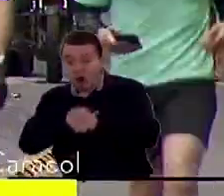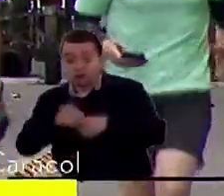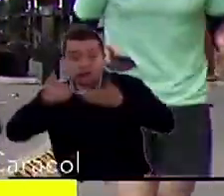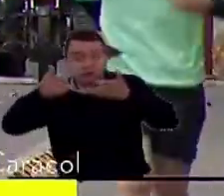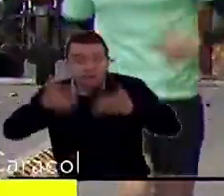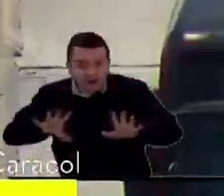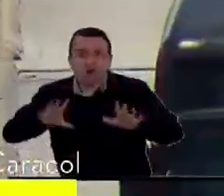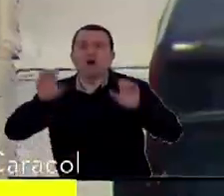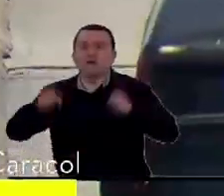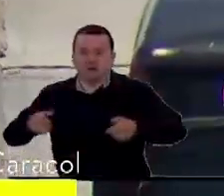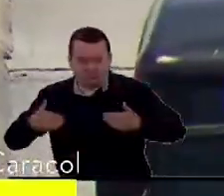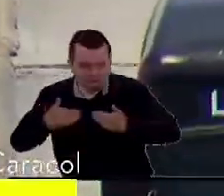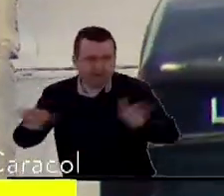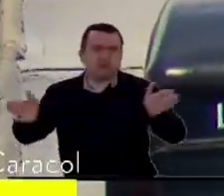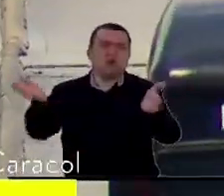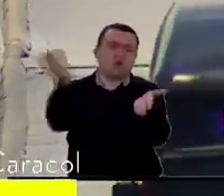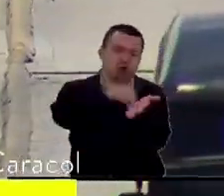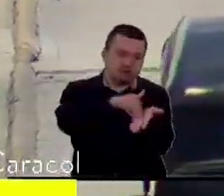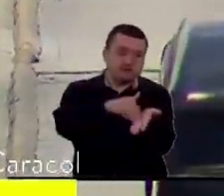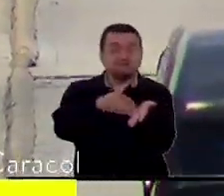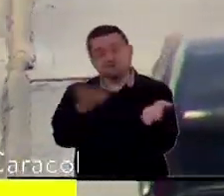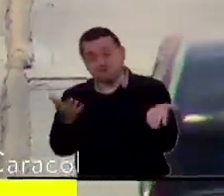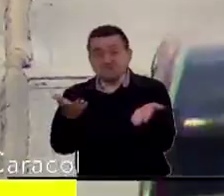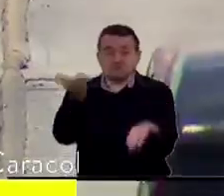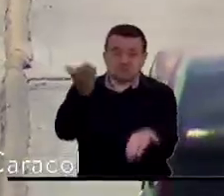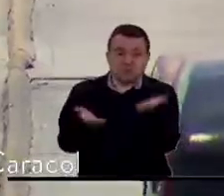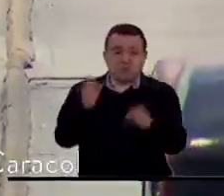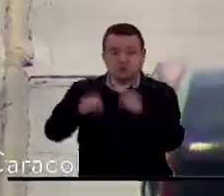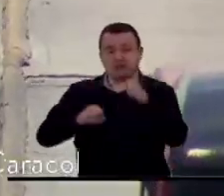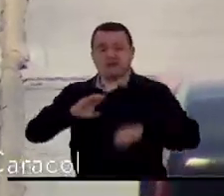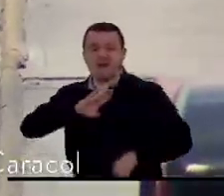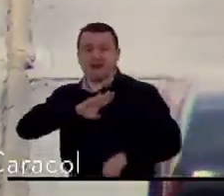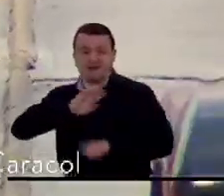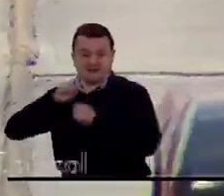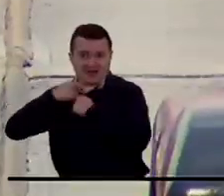cob y 19 se espera que en 15 días la alcaldesa sancione este proyecto